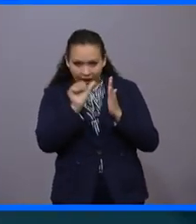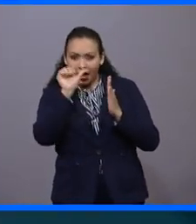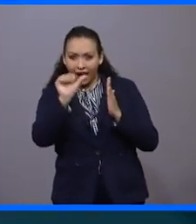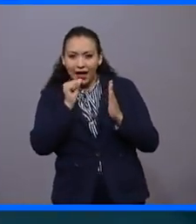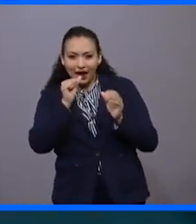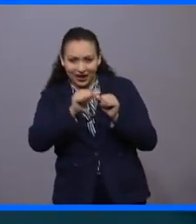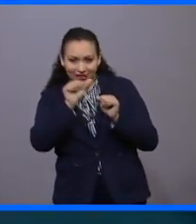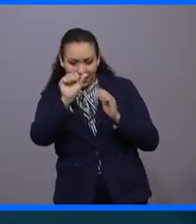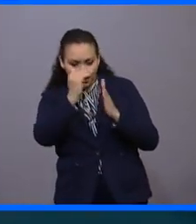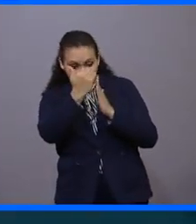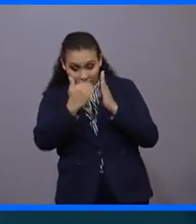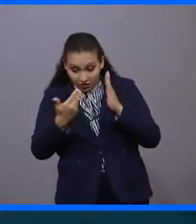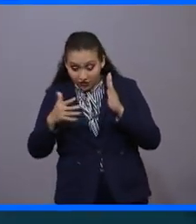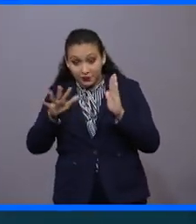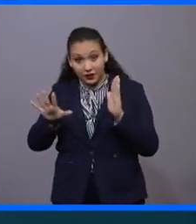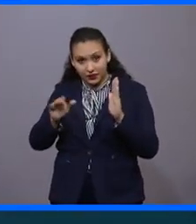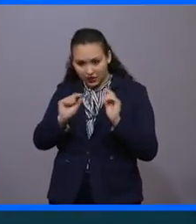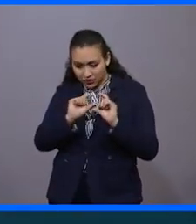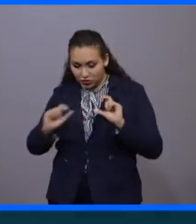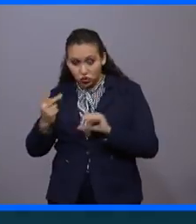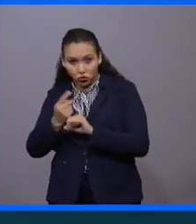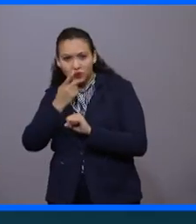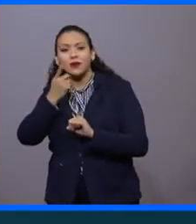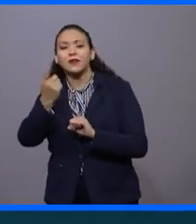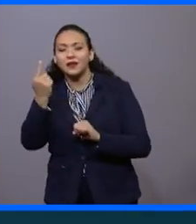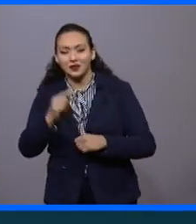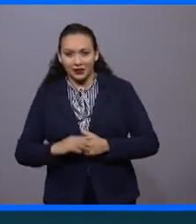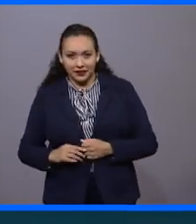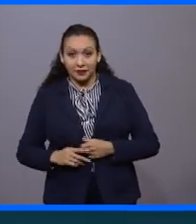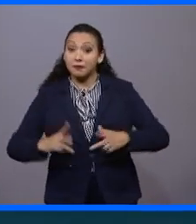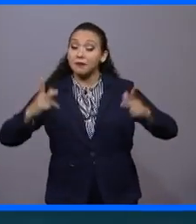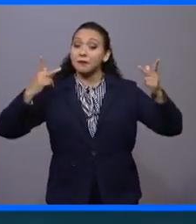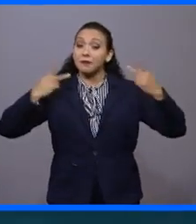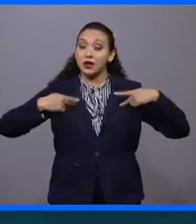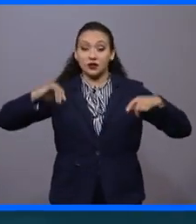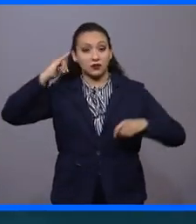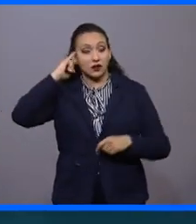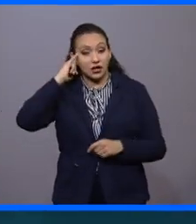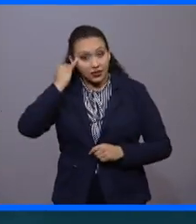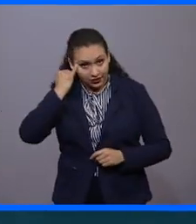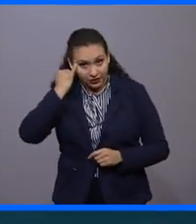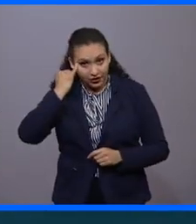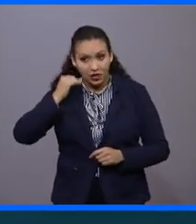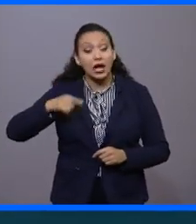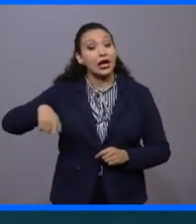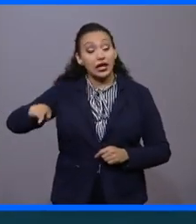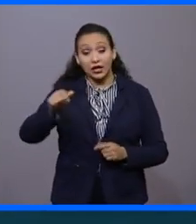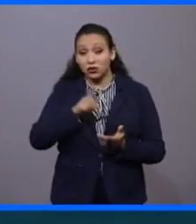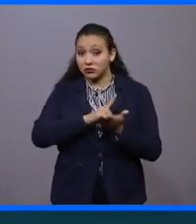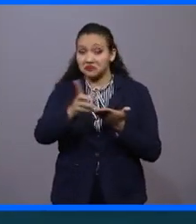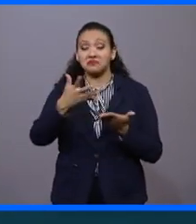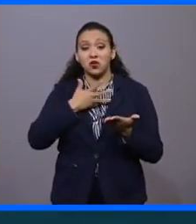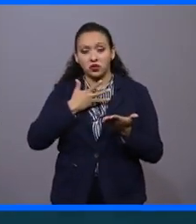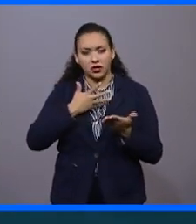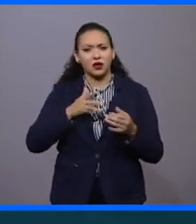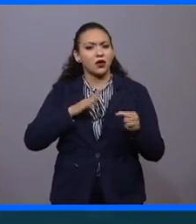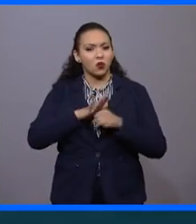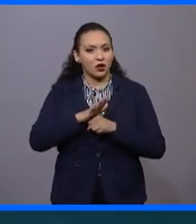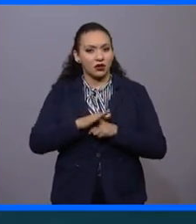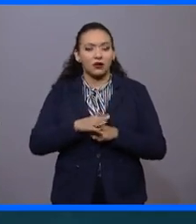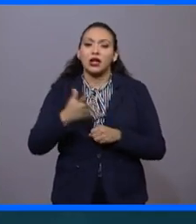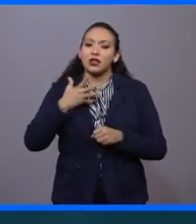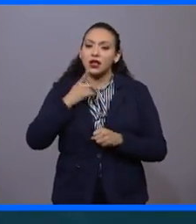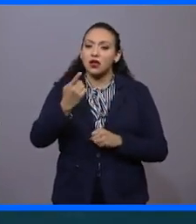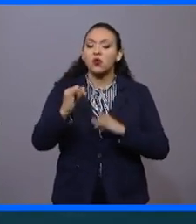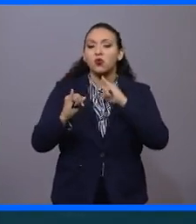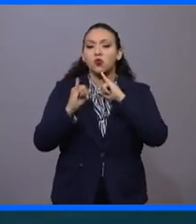fracción 11ª, segundo párrafo, establece que las personas indígenas tienen en todo momento el derecho a ser